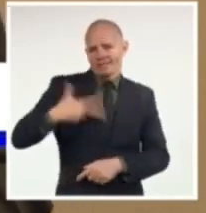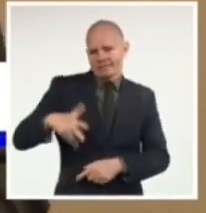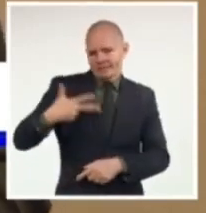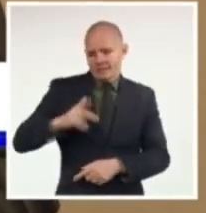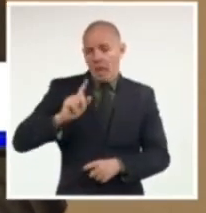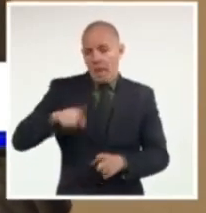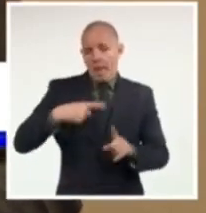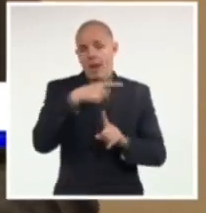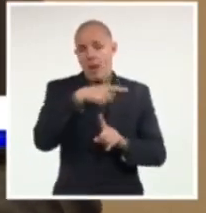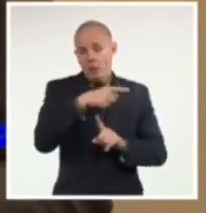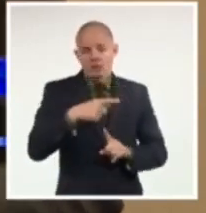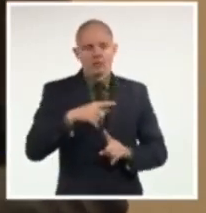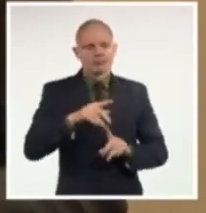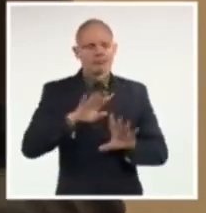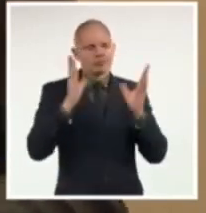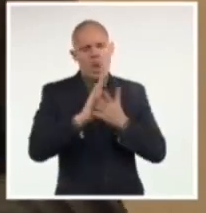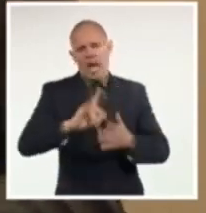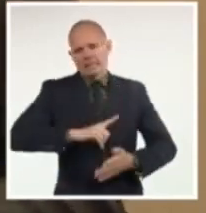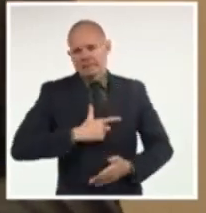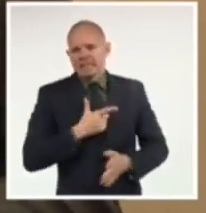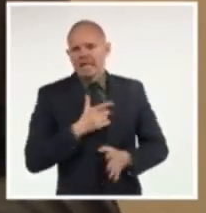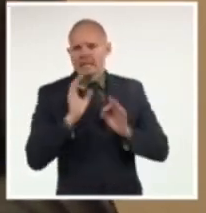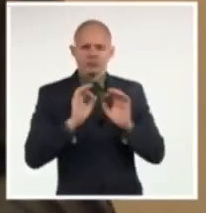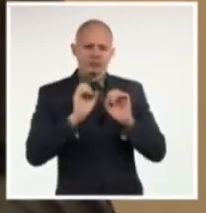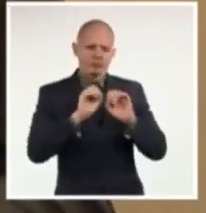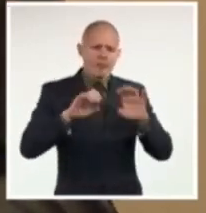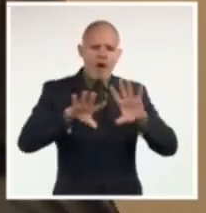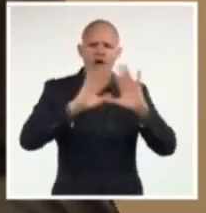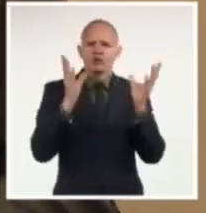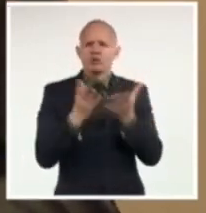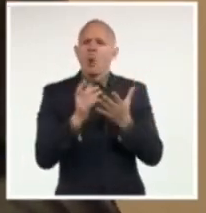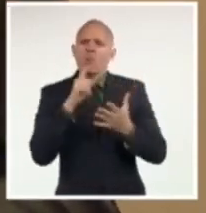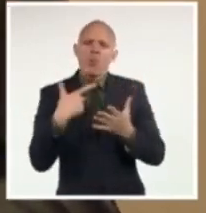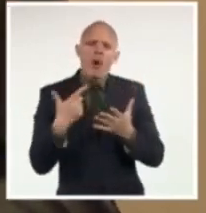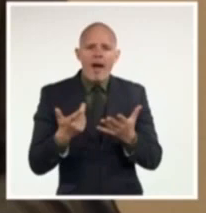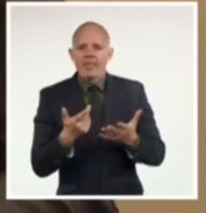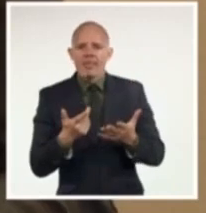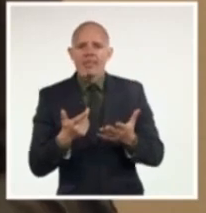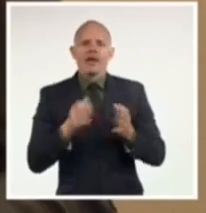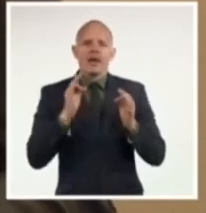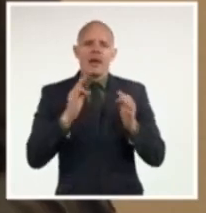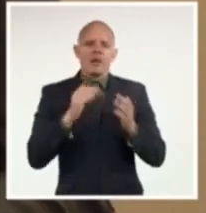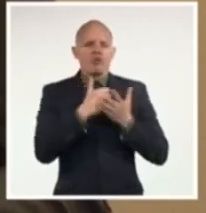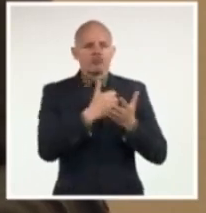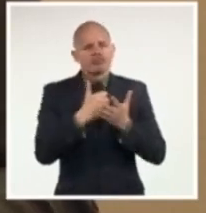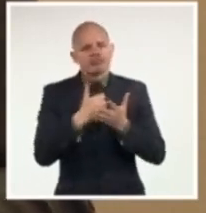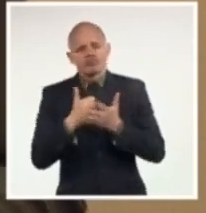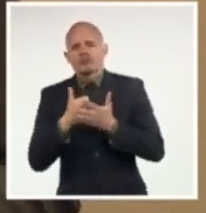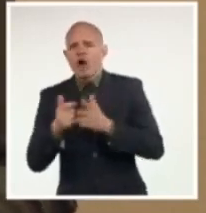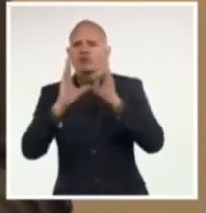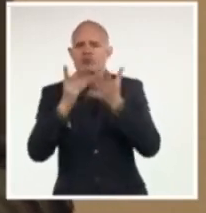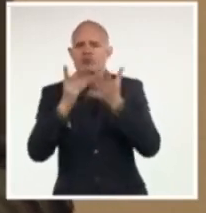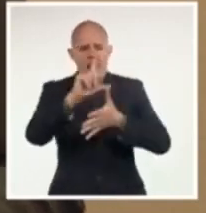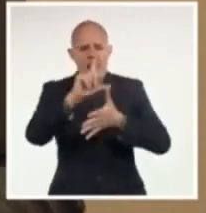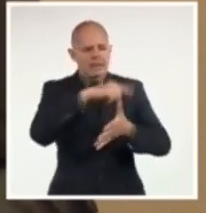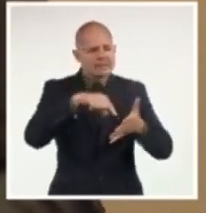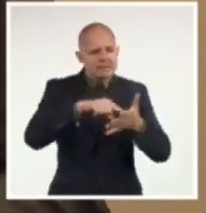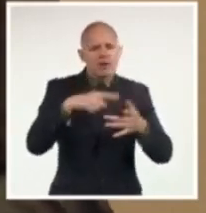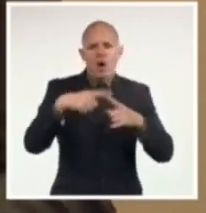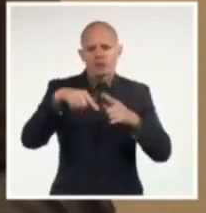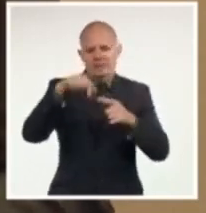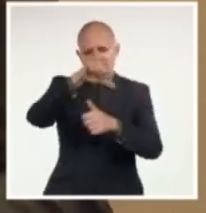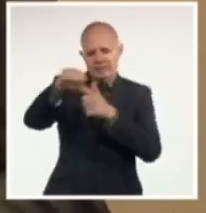también la vanguardia intelectual que ha alimentado esos sentimientos a nivel continental, a nivel de Latinoamérica, a nivel del